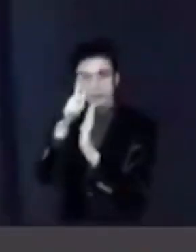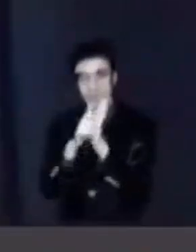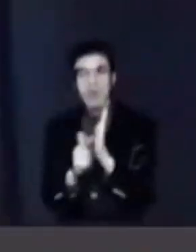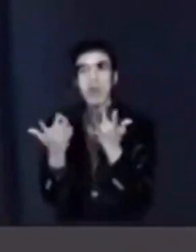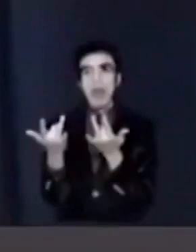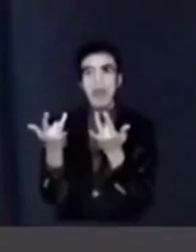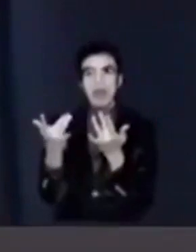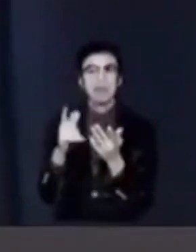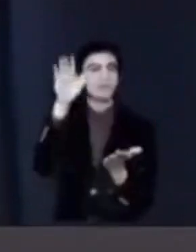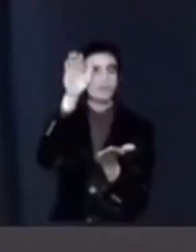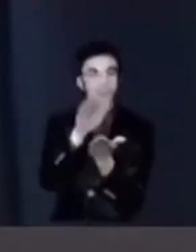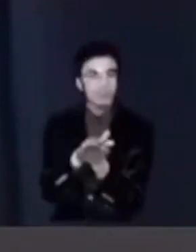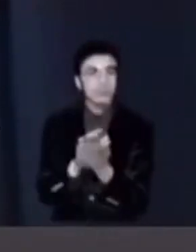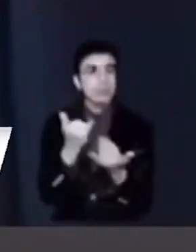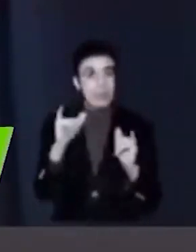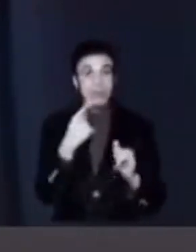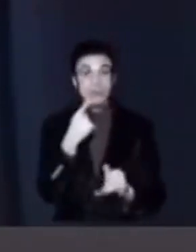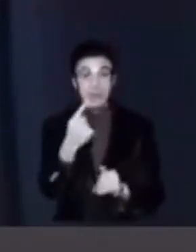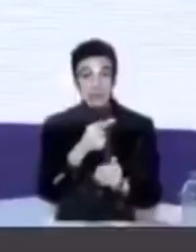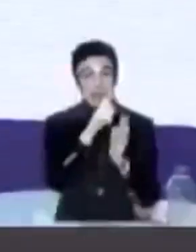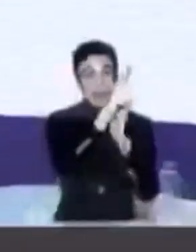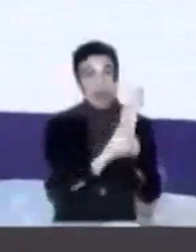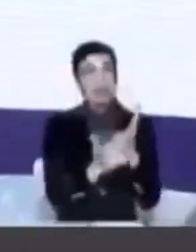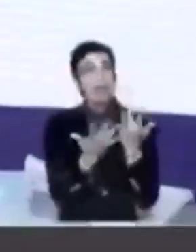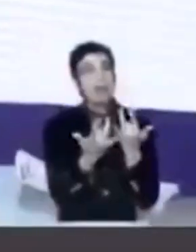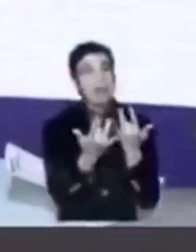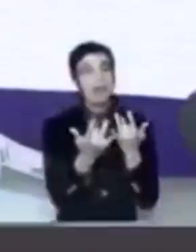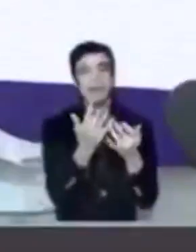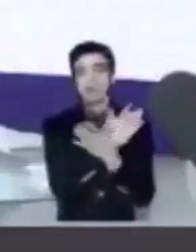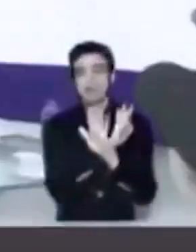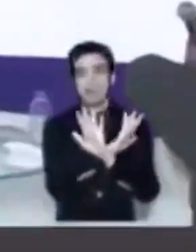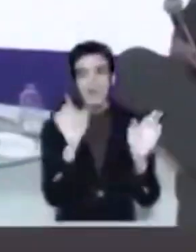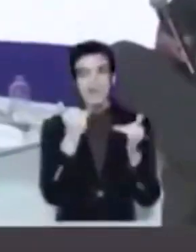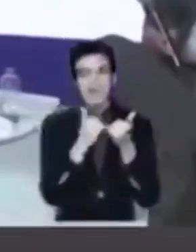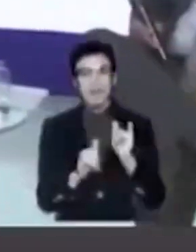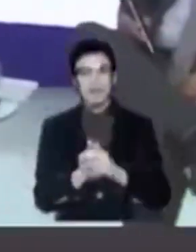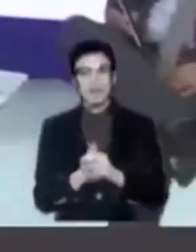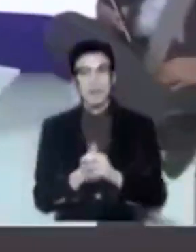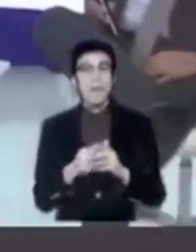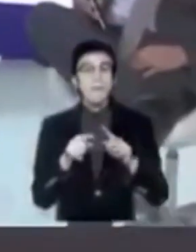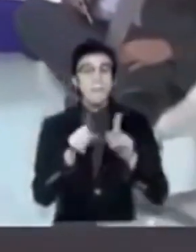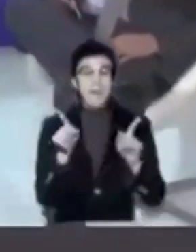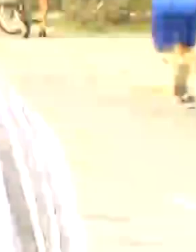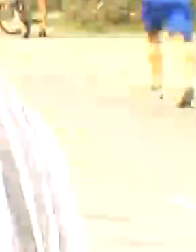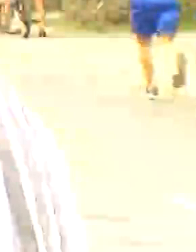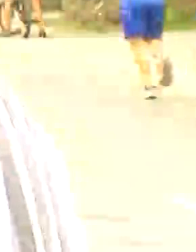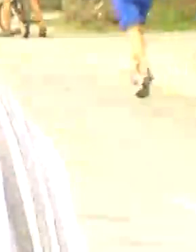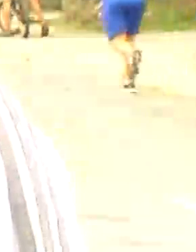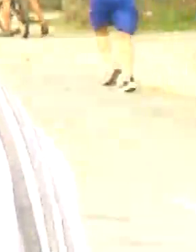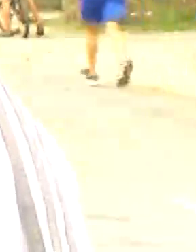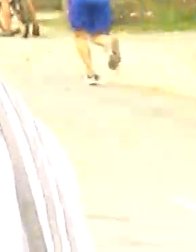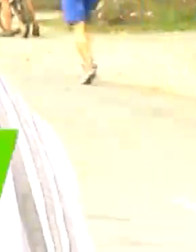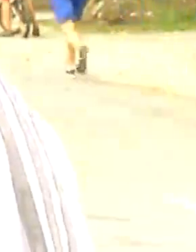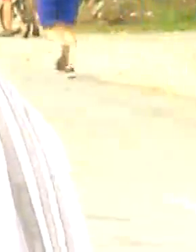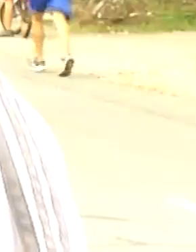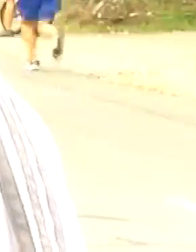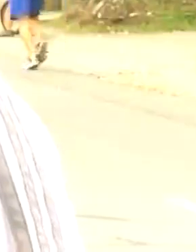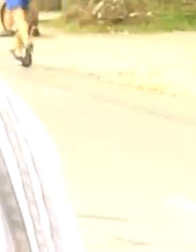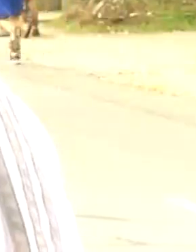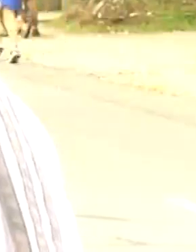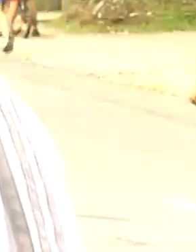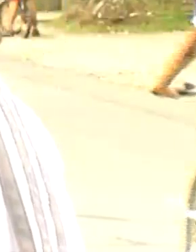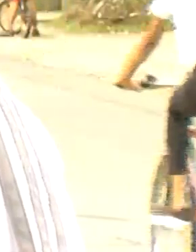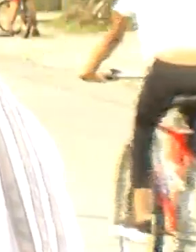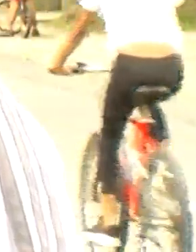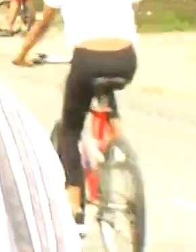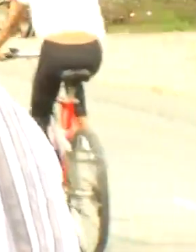espera al contrario si hay nuevas listas de espera los recursos están listos para atender las que fui uno de los beneficiarios realmente